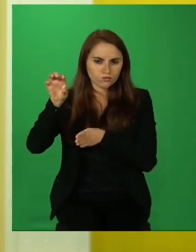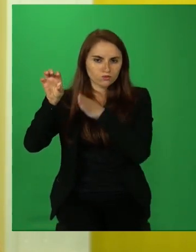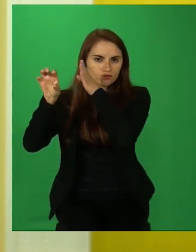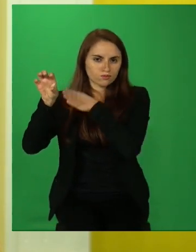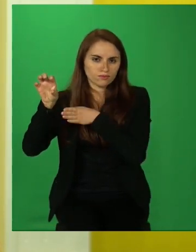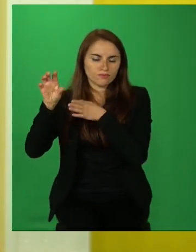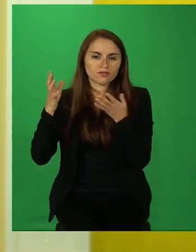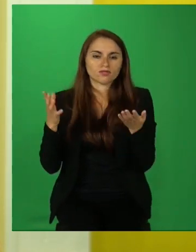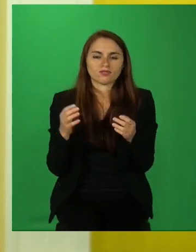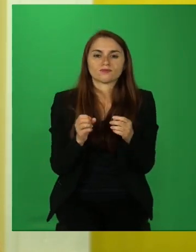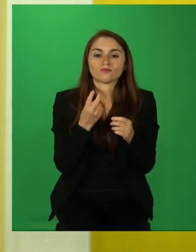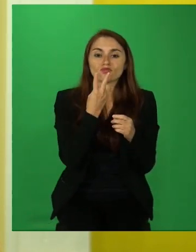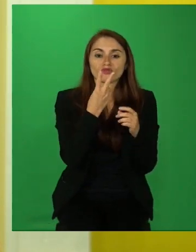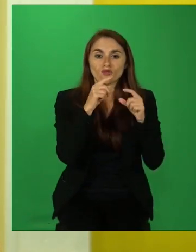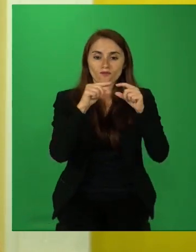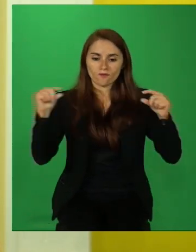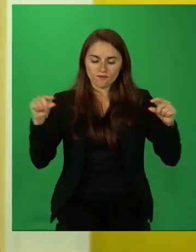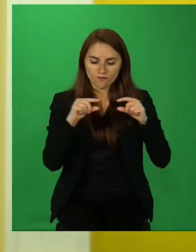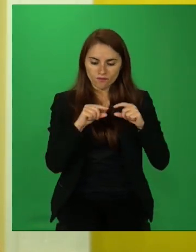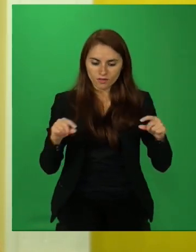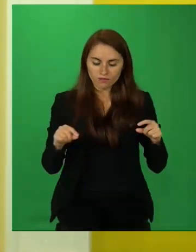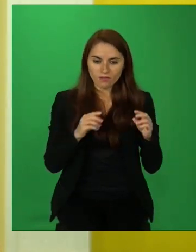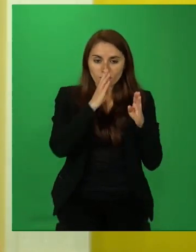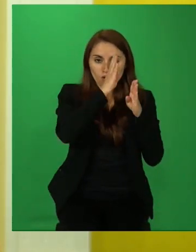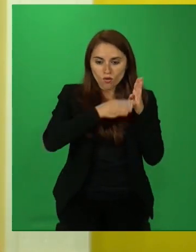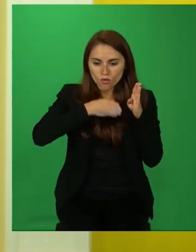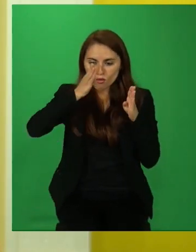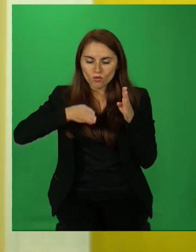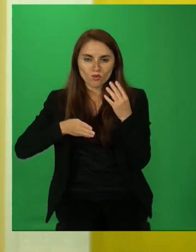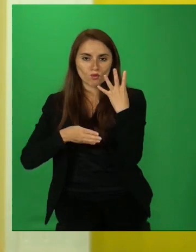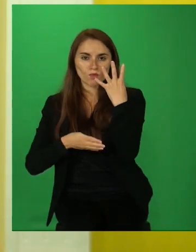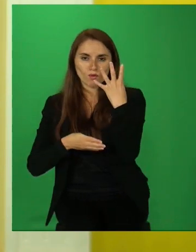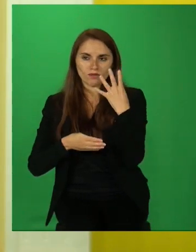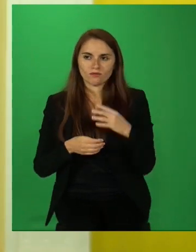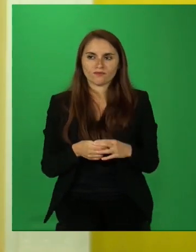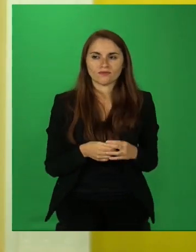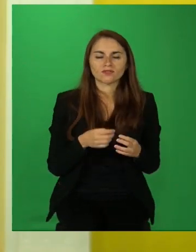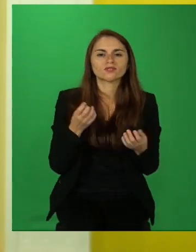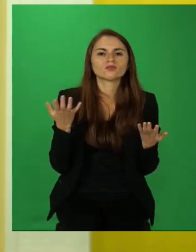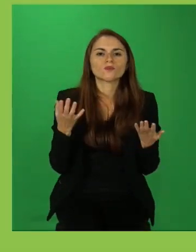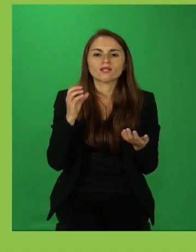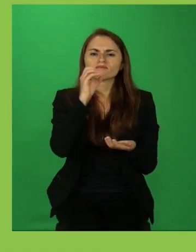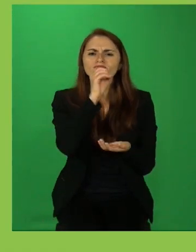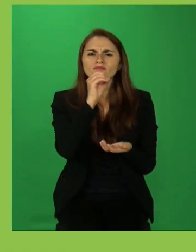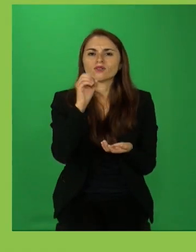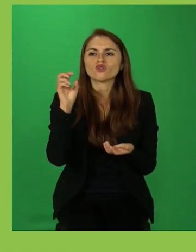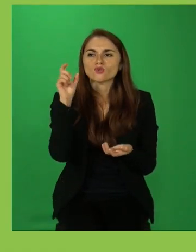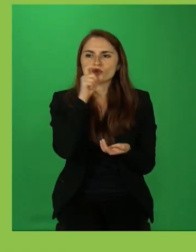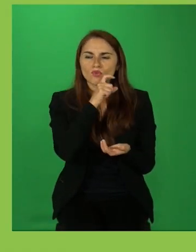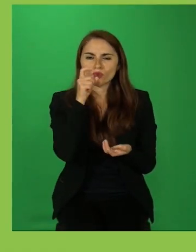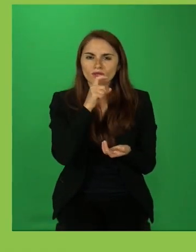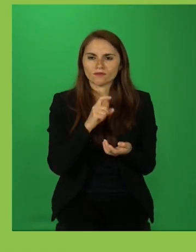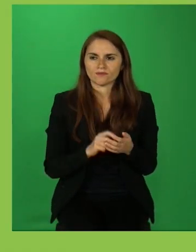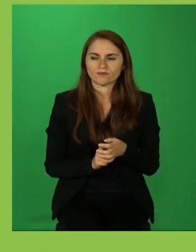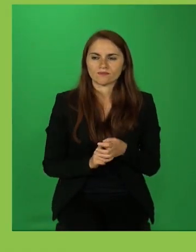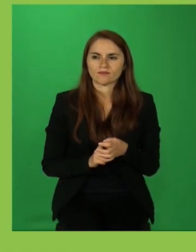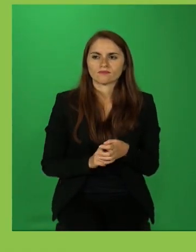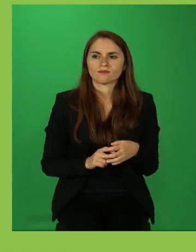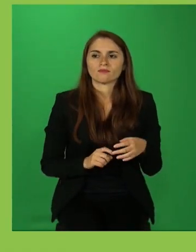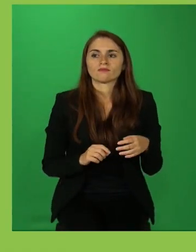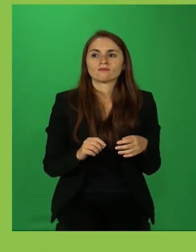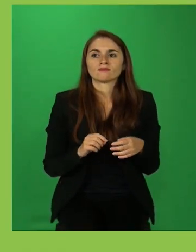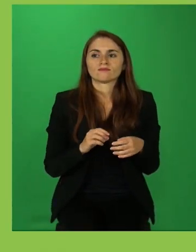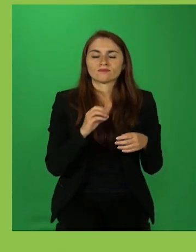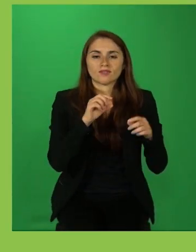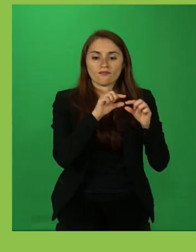serían dos filas y cuatro columnas cual ficha era la que ocupábamos la roja recuerda entonces tenemos